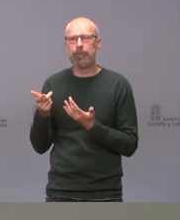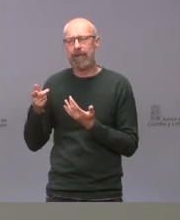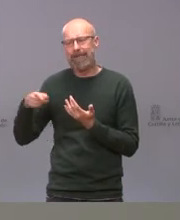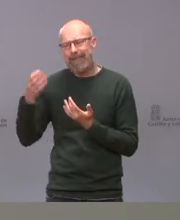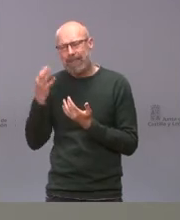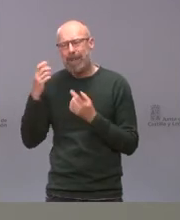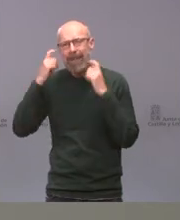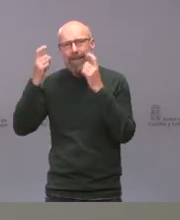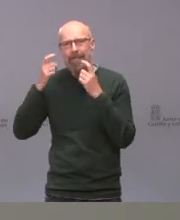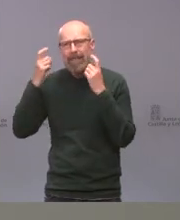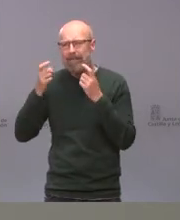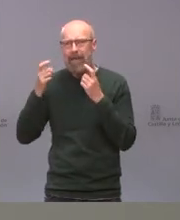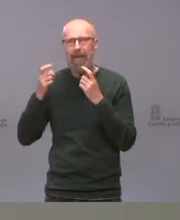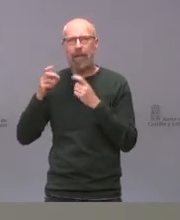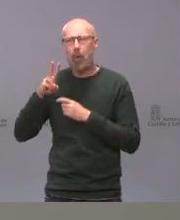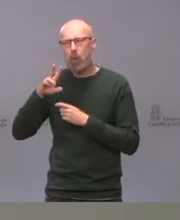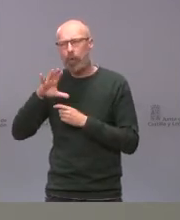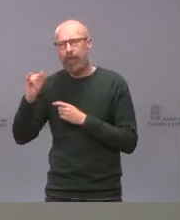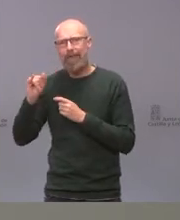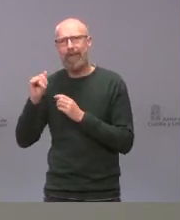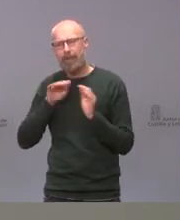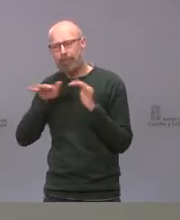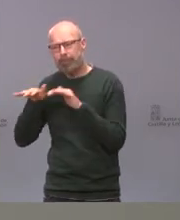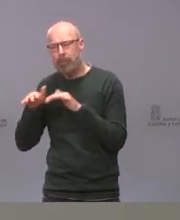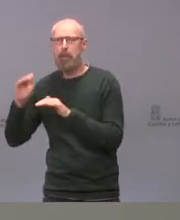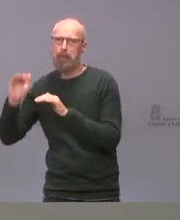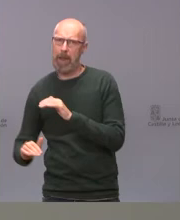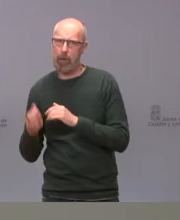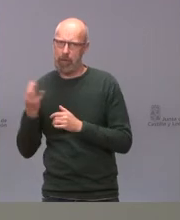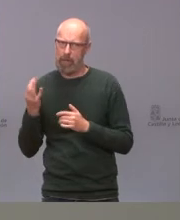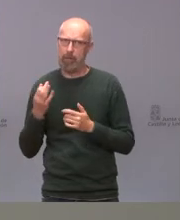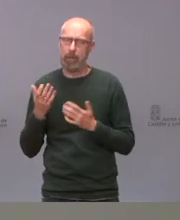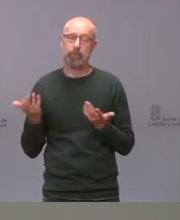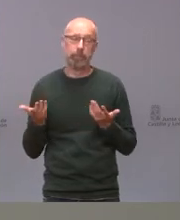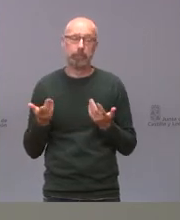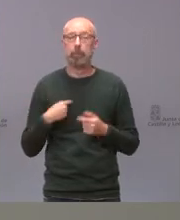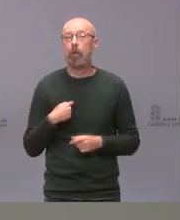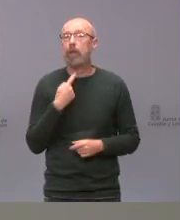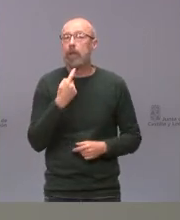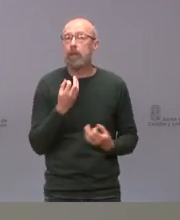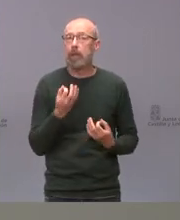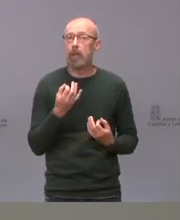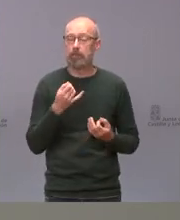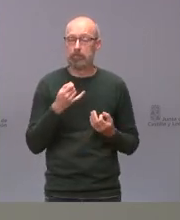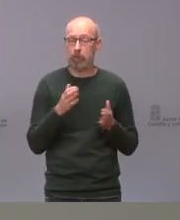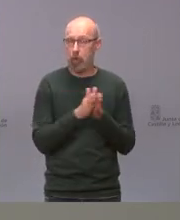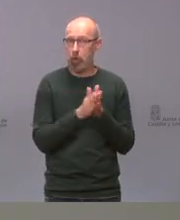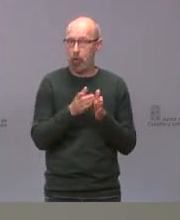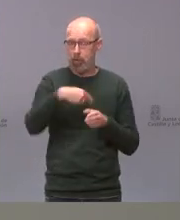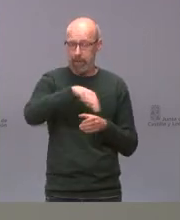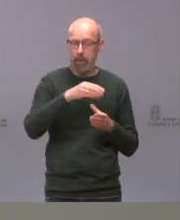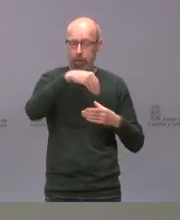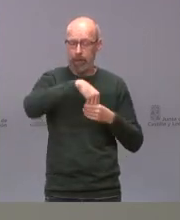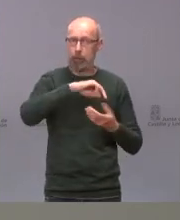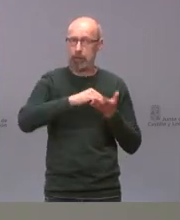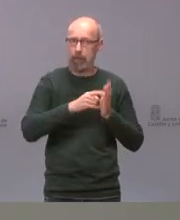que no haya nuevas entradas. He de decir que nuestros compañeros en general del sistema sanitario y en especial